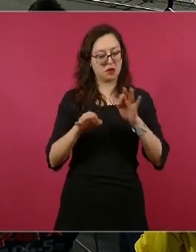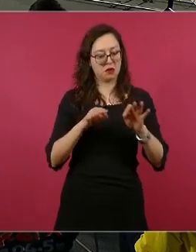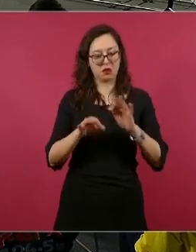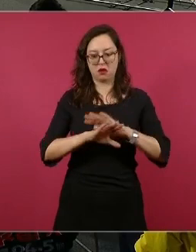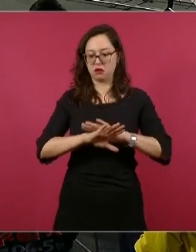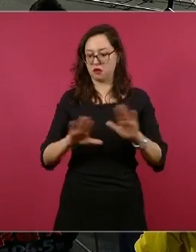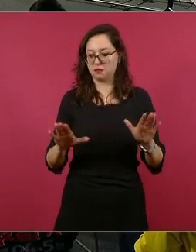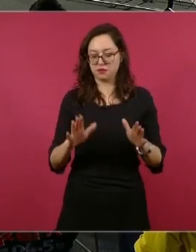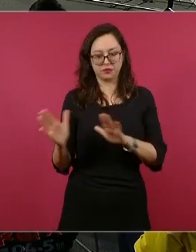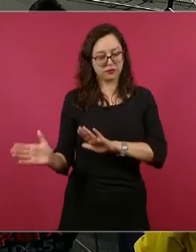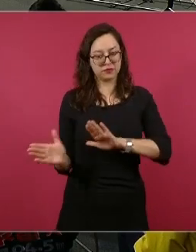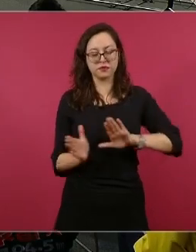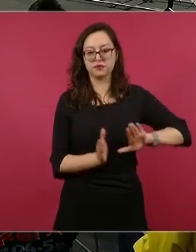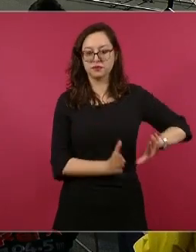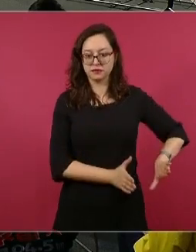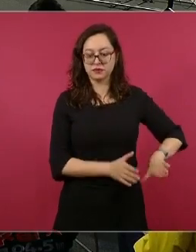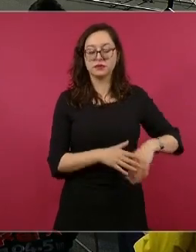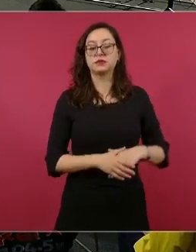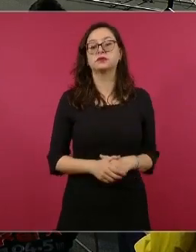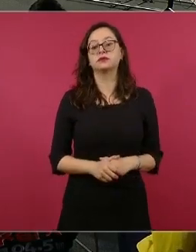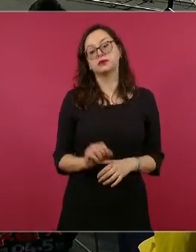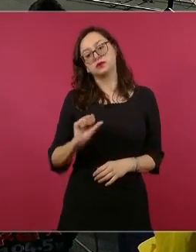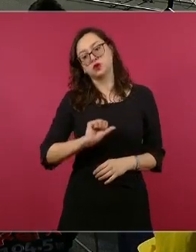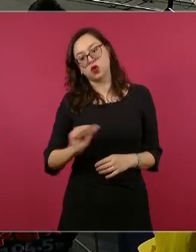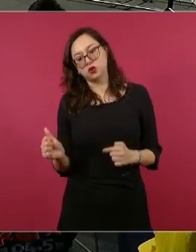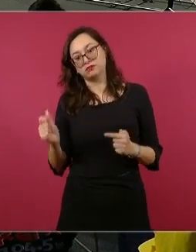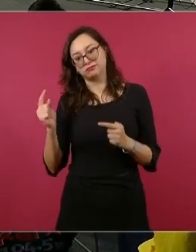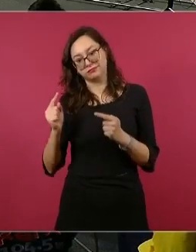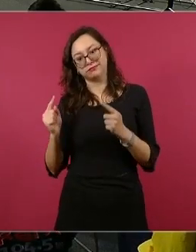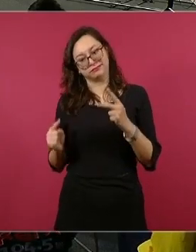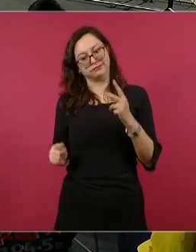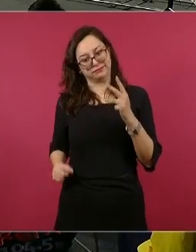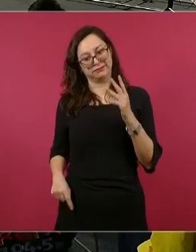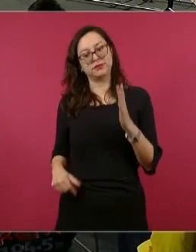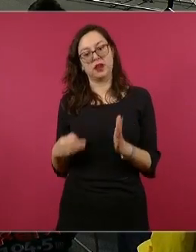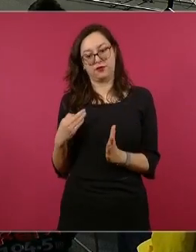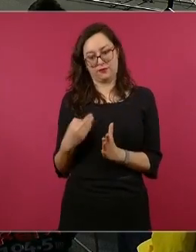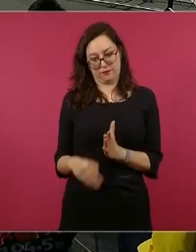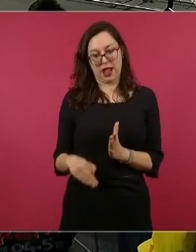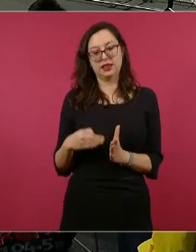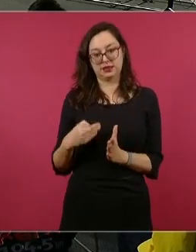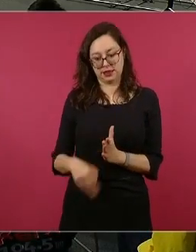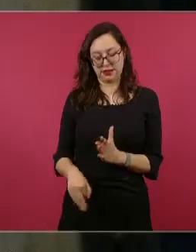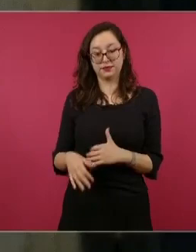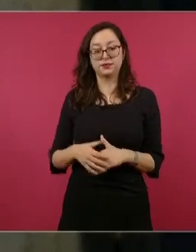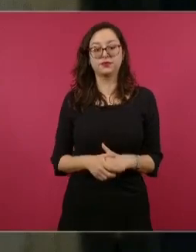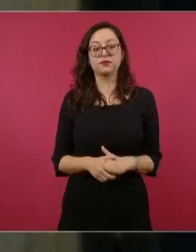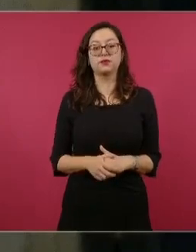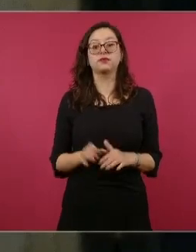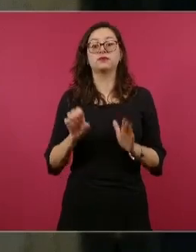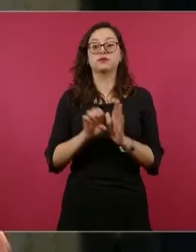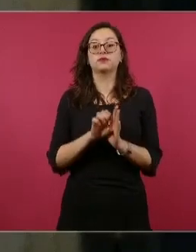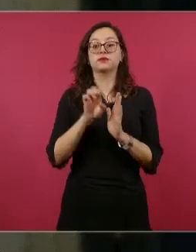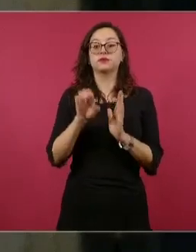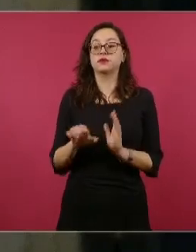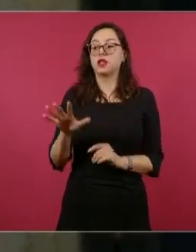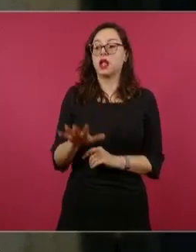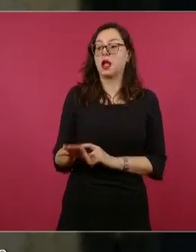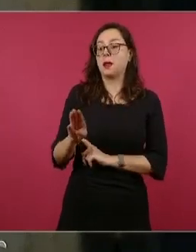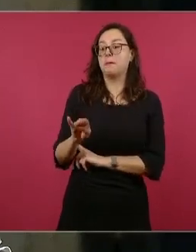y ahora con algunos otros pendientes que tenemos, como es el caso de Mismaloya.